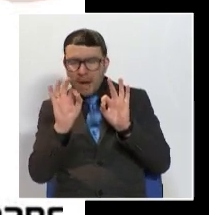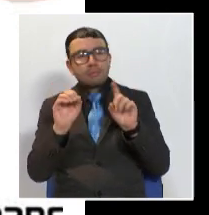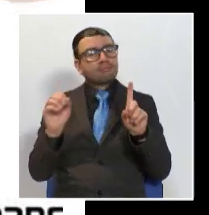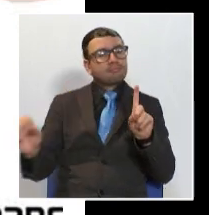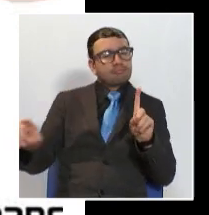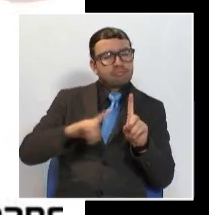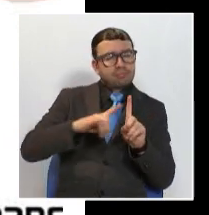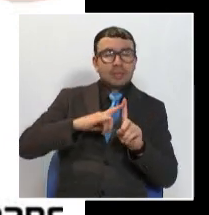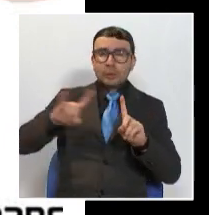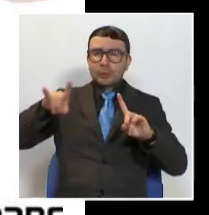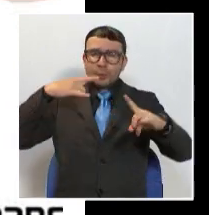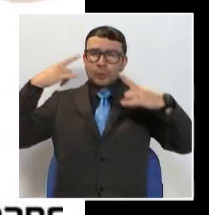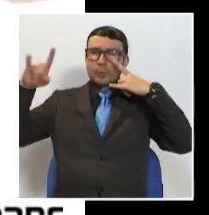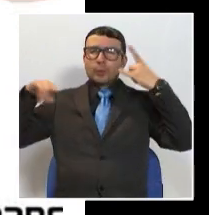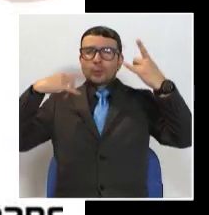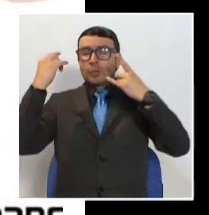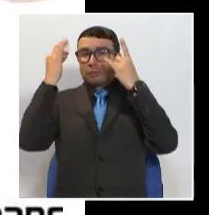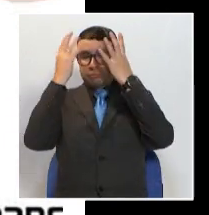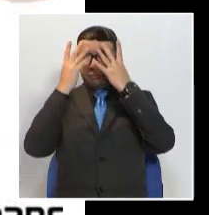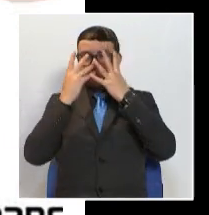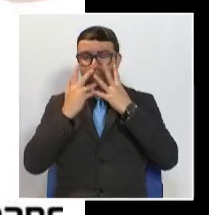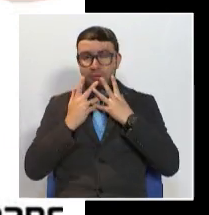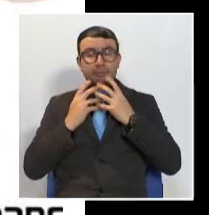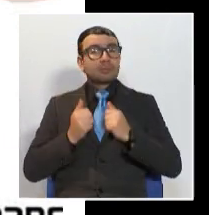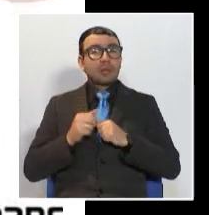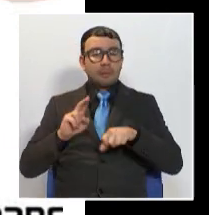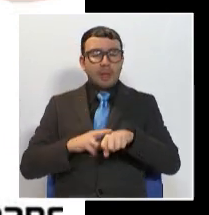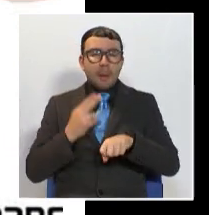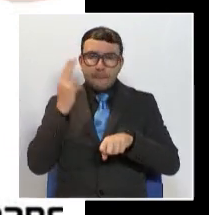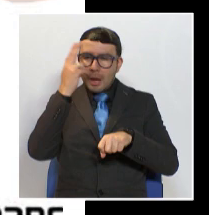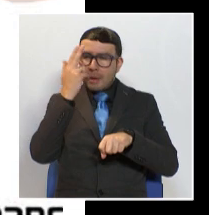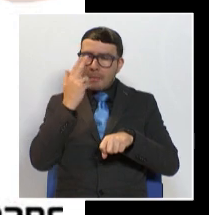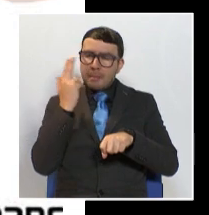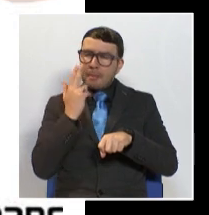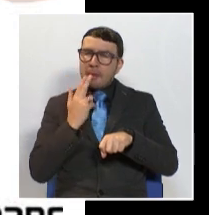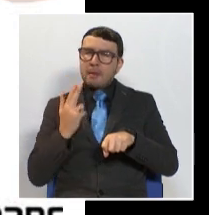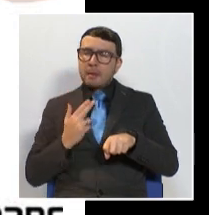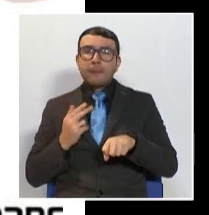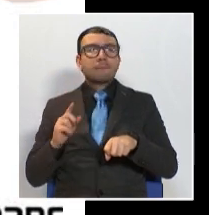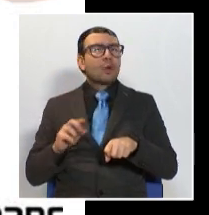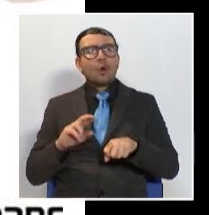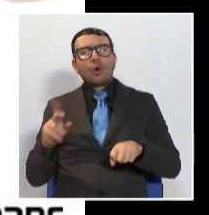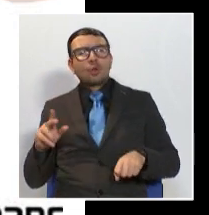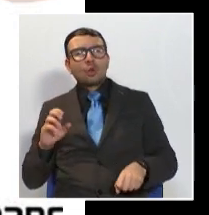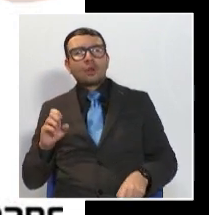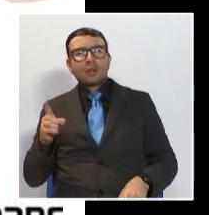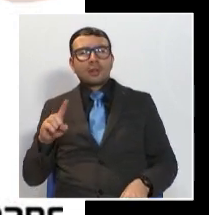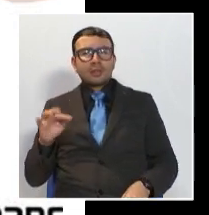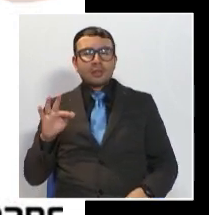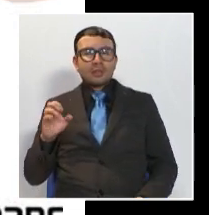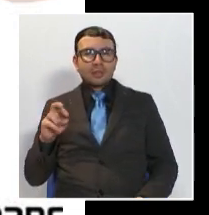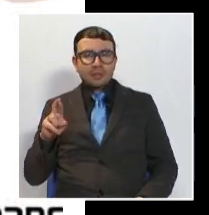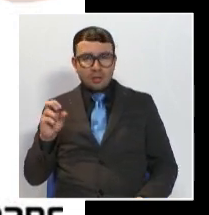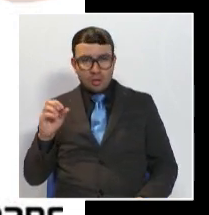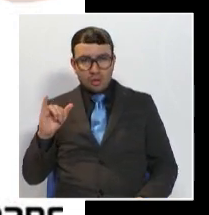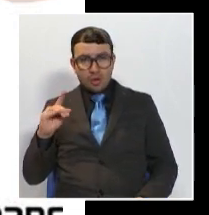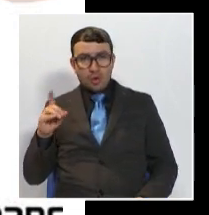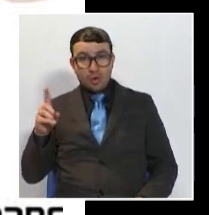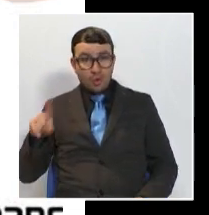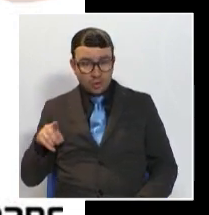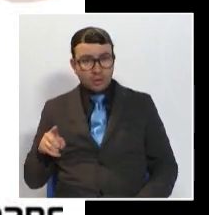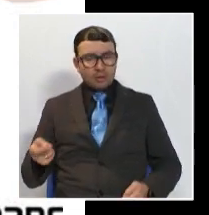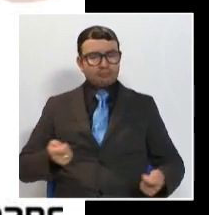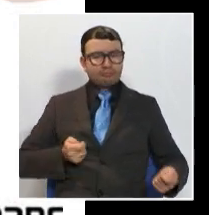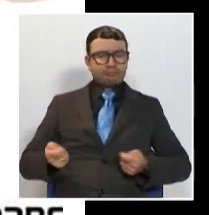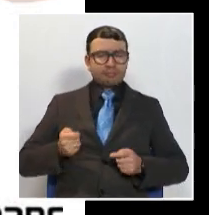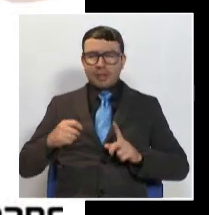médico tratante, cremas, tratamientos tópicos como esteroides u otros tratamientos para controlar la actividad inmunológica